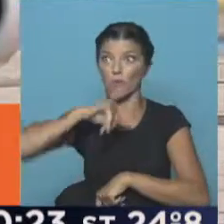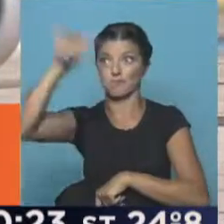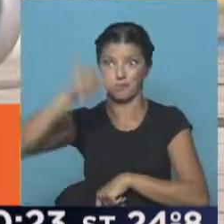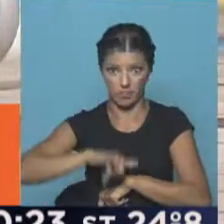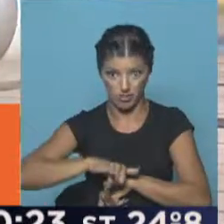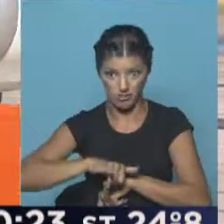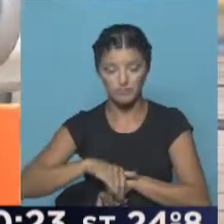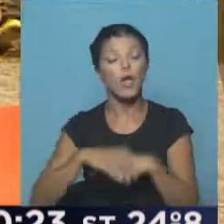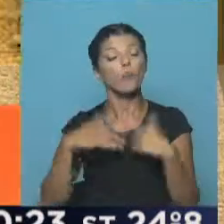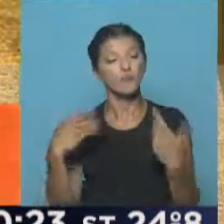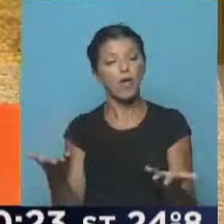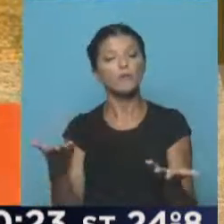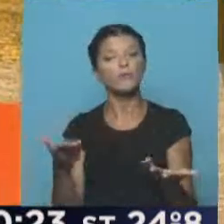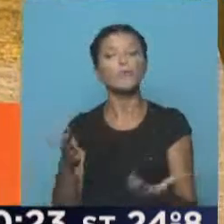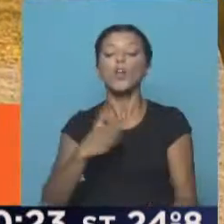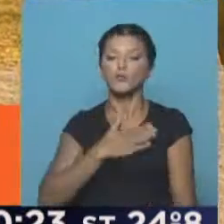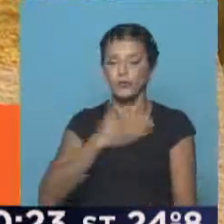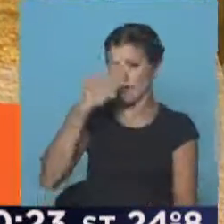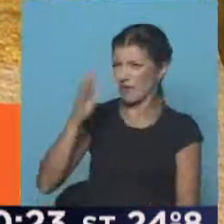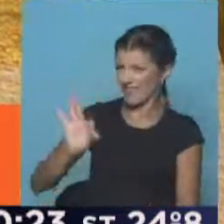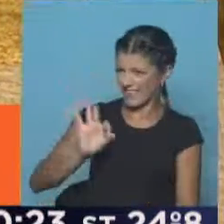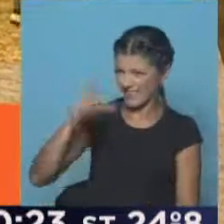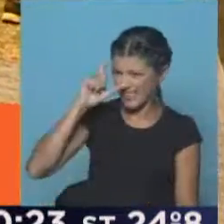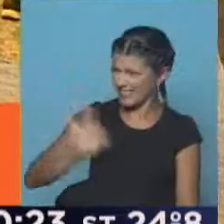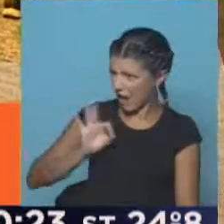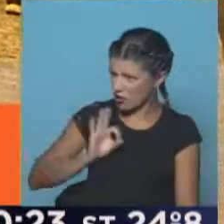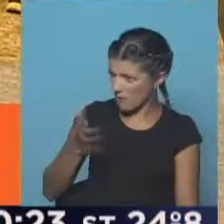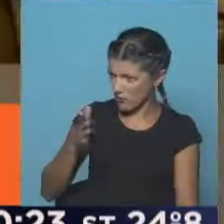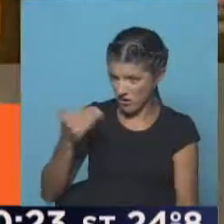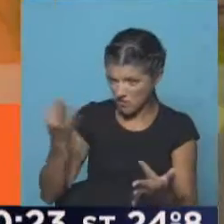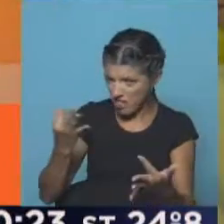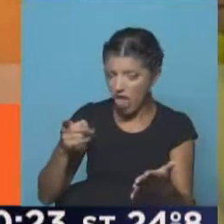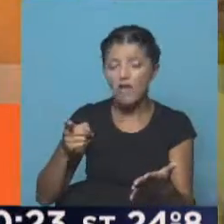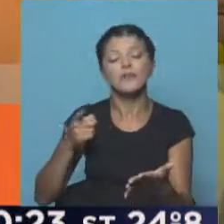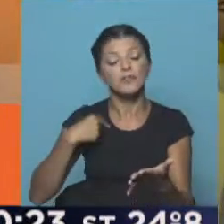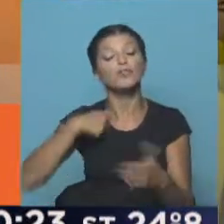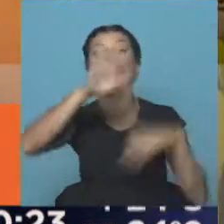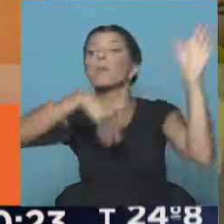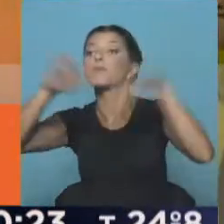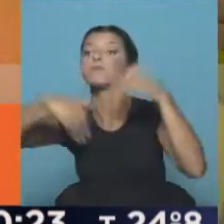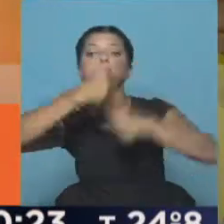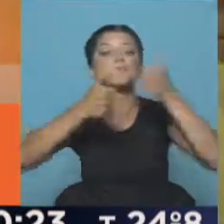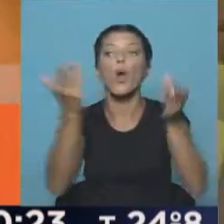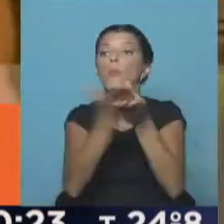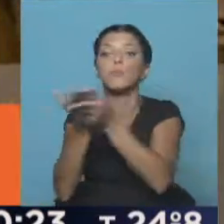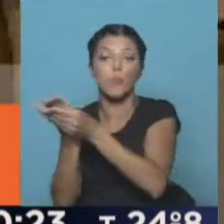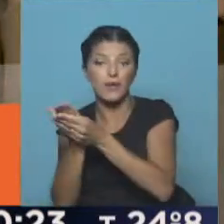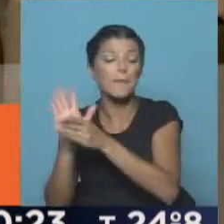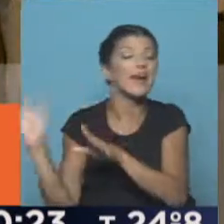que hemos convocado después de muchos años, más de 10, ¿no?, a una audiencia pública para que se presenten todas las líneas